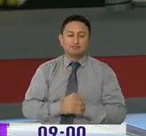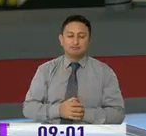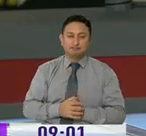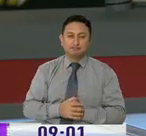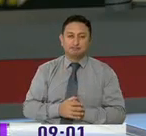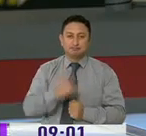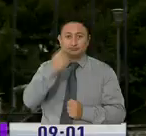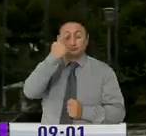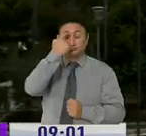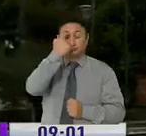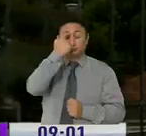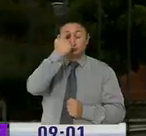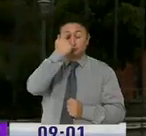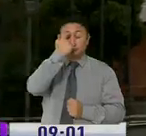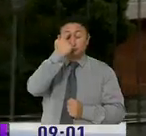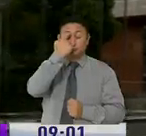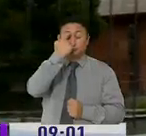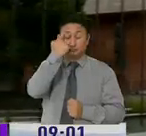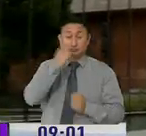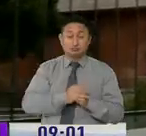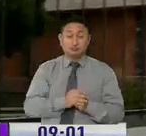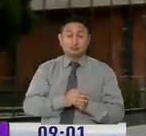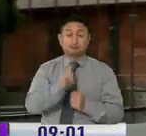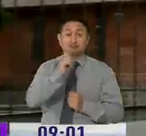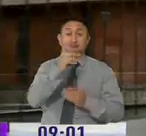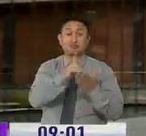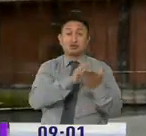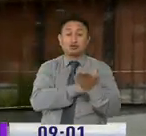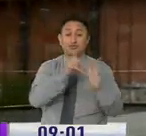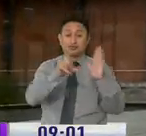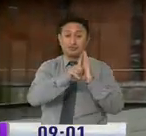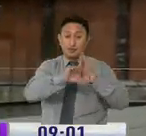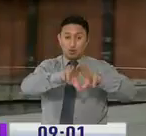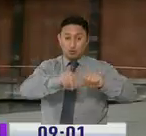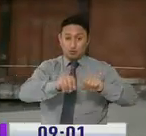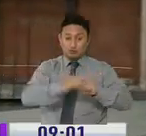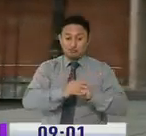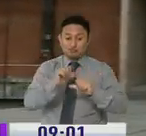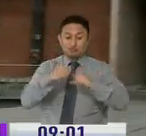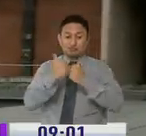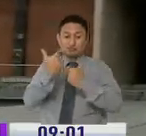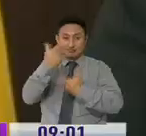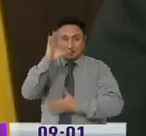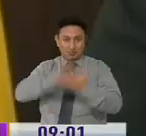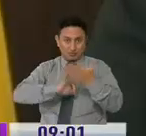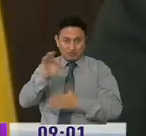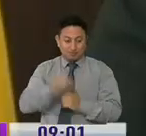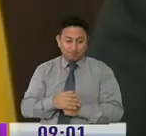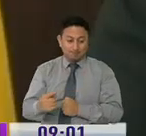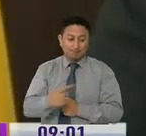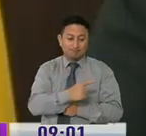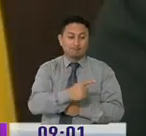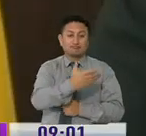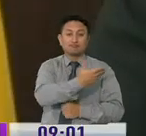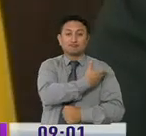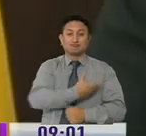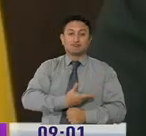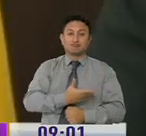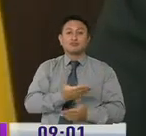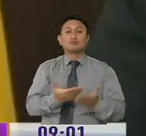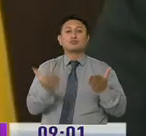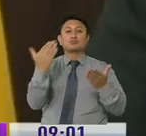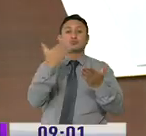contamos. Tras el veto total del proyecto de ley anticorrupción aprobado por la Asamblea Nacional, el presidente Lenín Moreno envió una